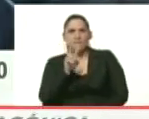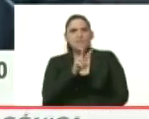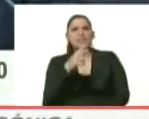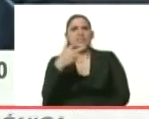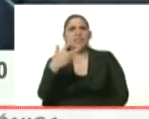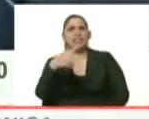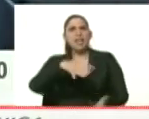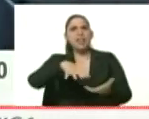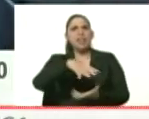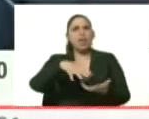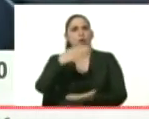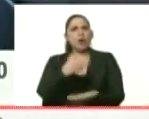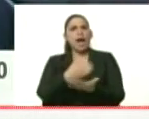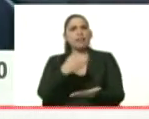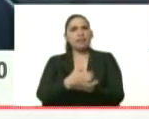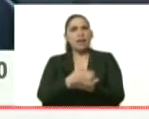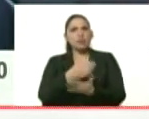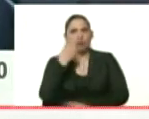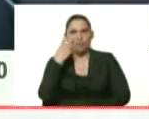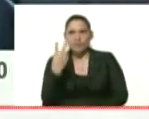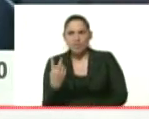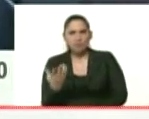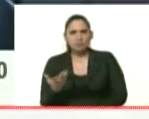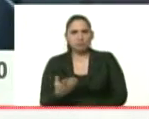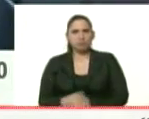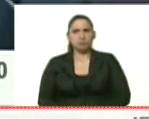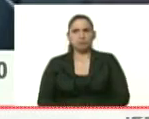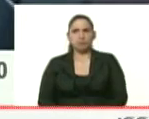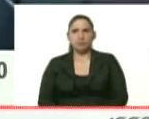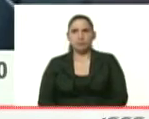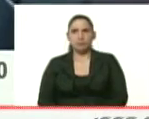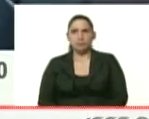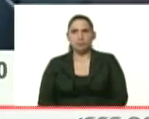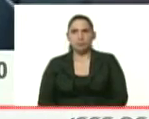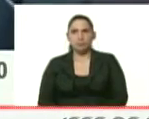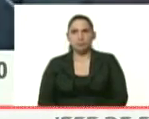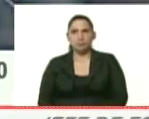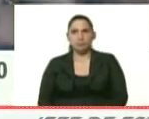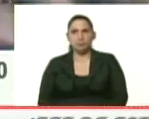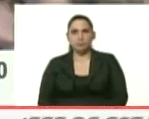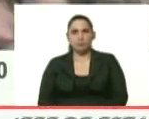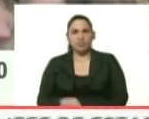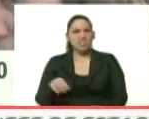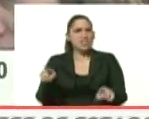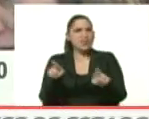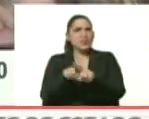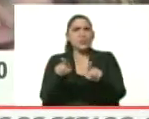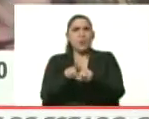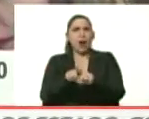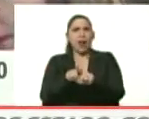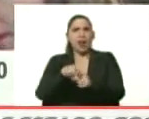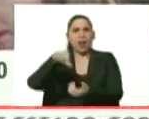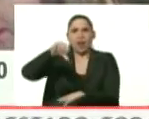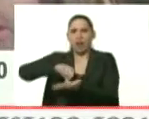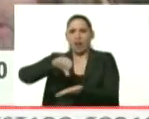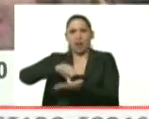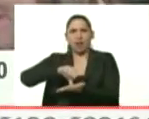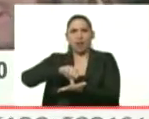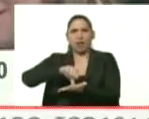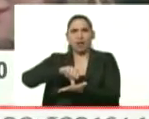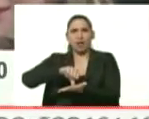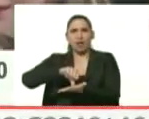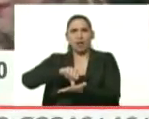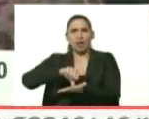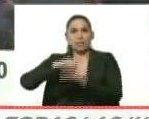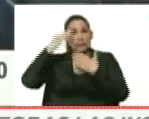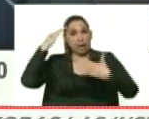enero, y Katia, me pareció que estaba en Bagdad. Camarada Román Chamorro, siempre